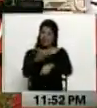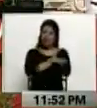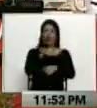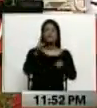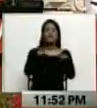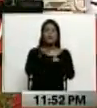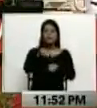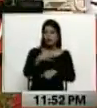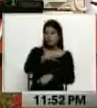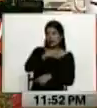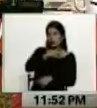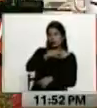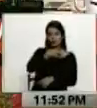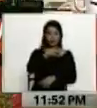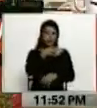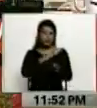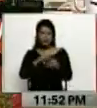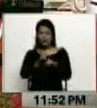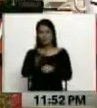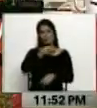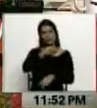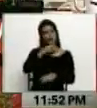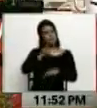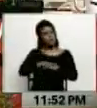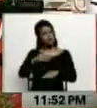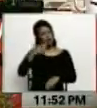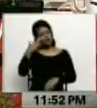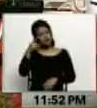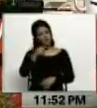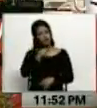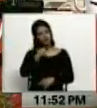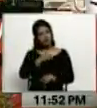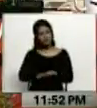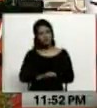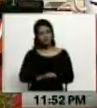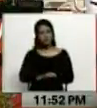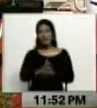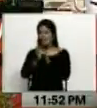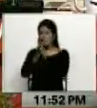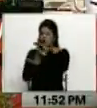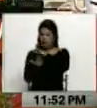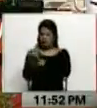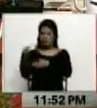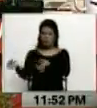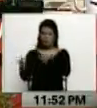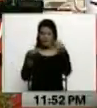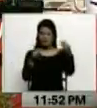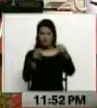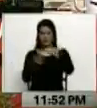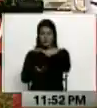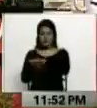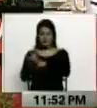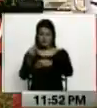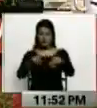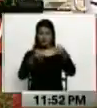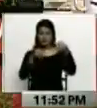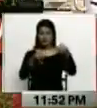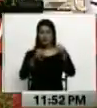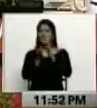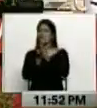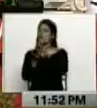lo que yo dije temprano esos que andan por ahí como con miedo eh porque sé que te va a gustar debería leerlo imprim ese